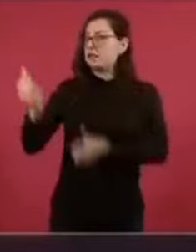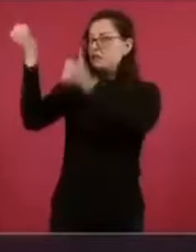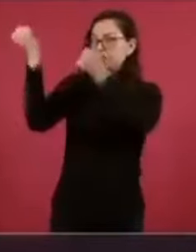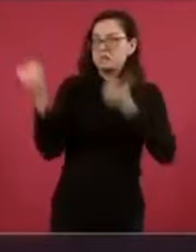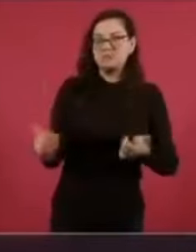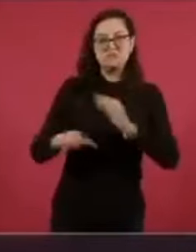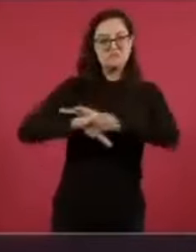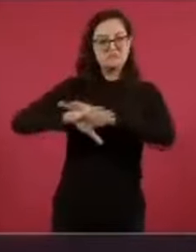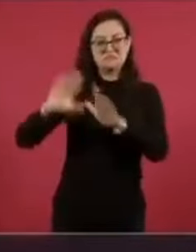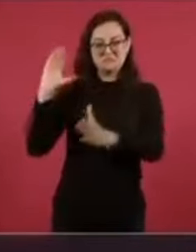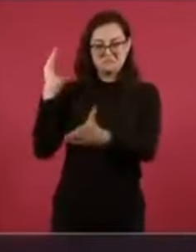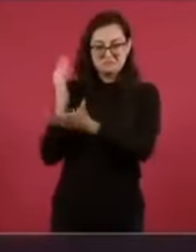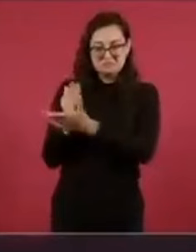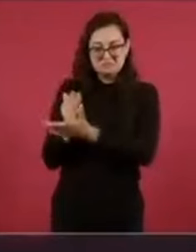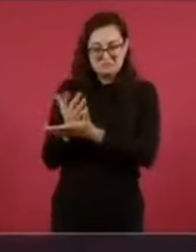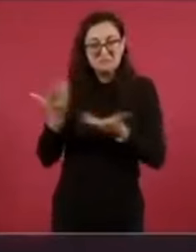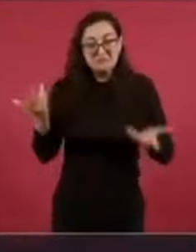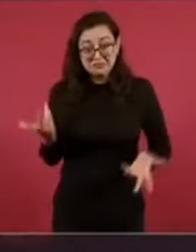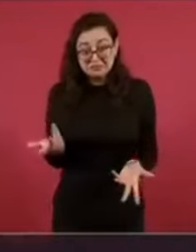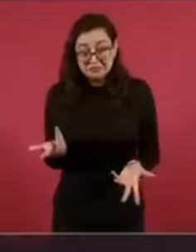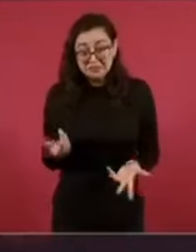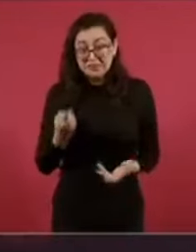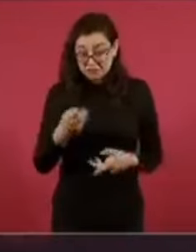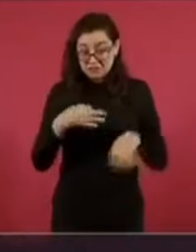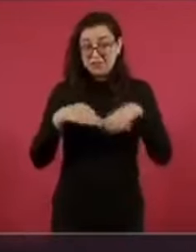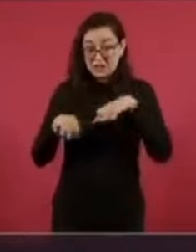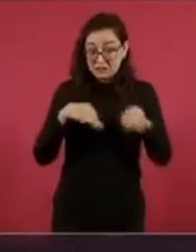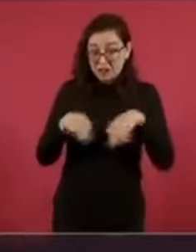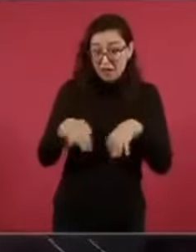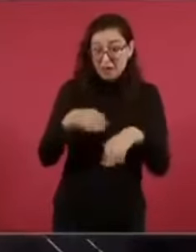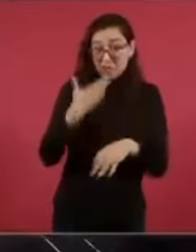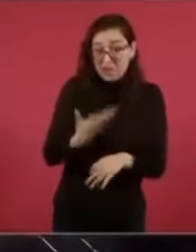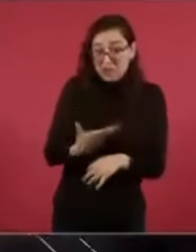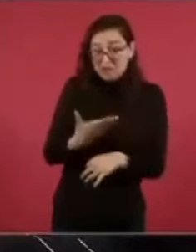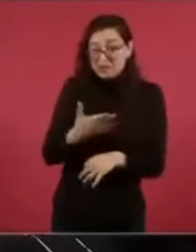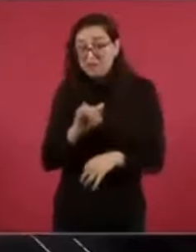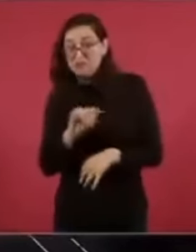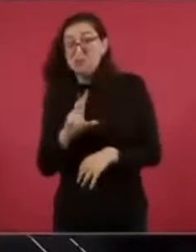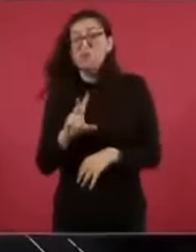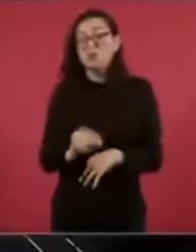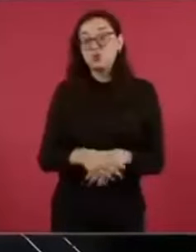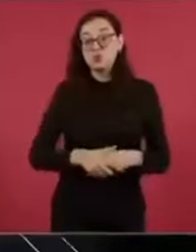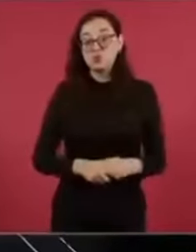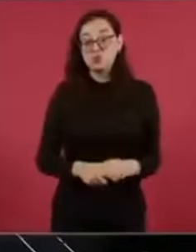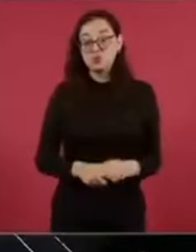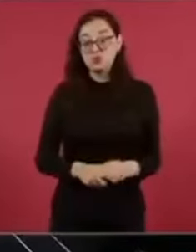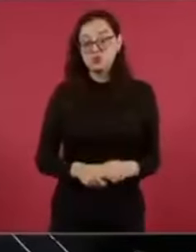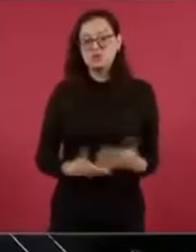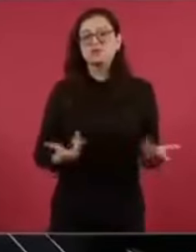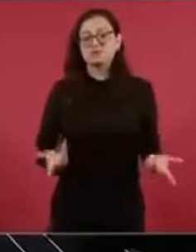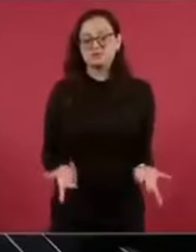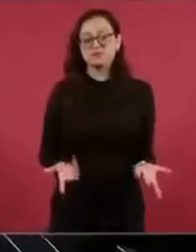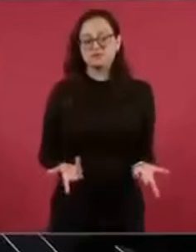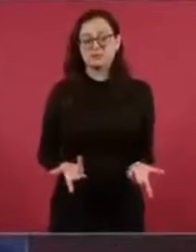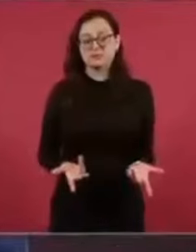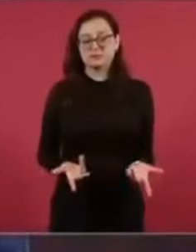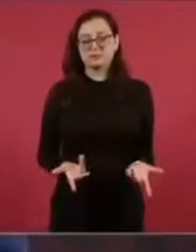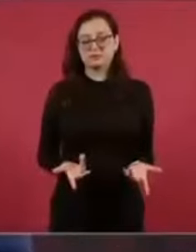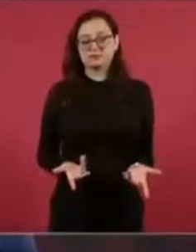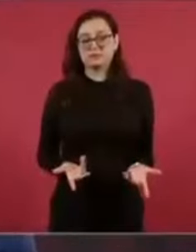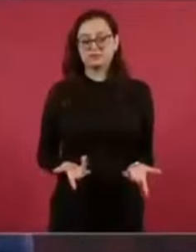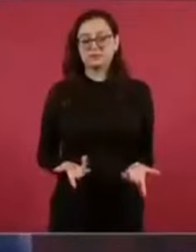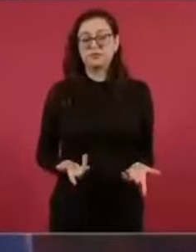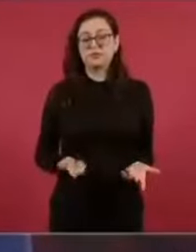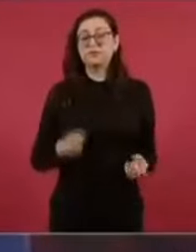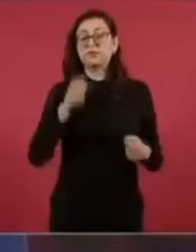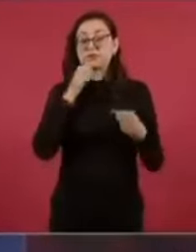energético recuperar nuestra soberanía energética es un paso clave hacia el desarrollo y la independencia de nuestro país